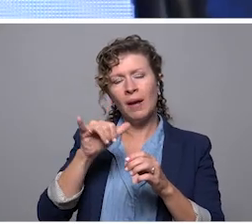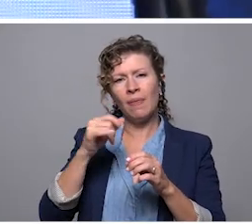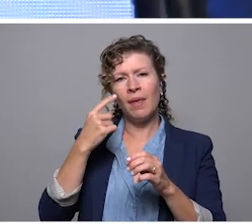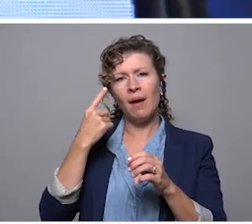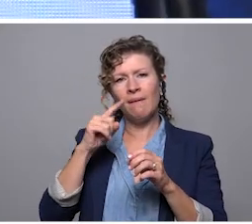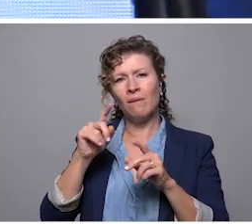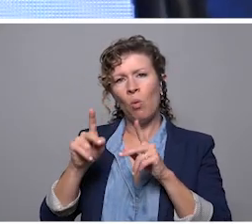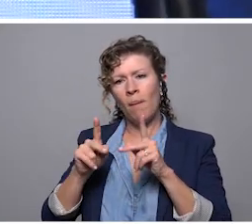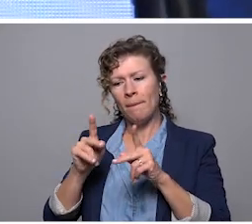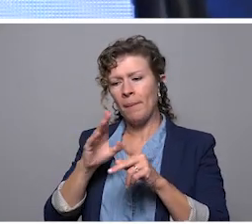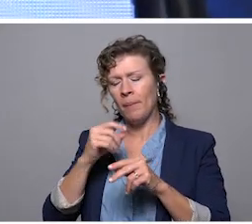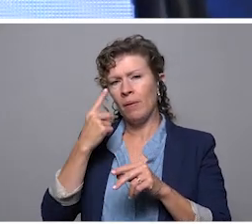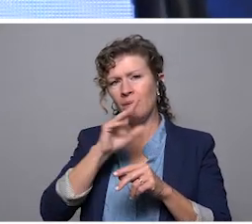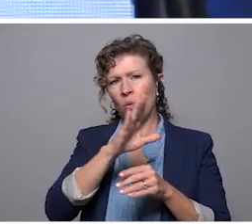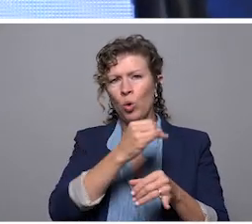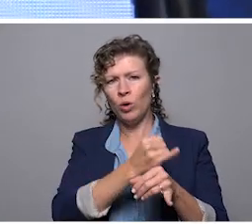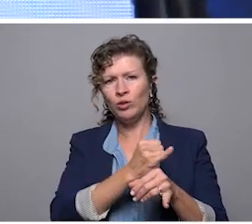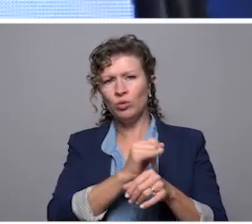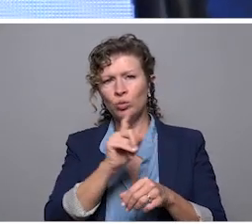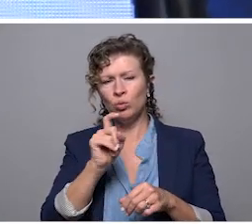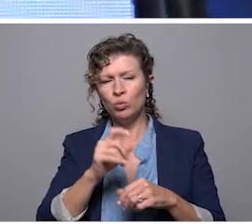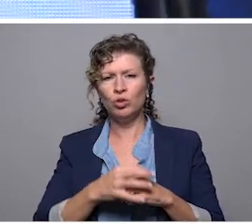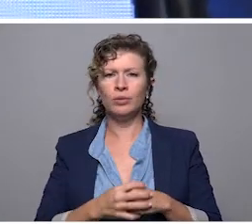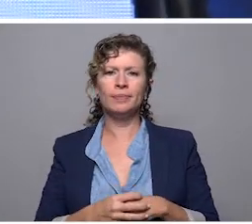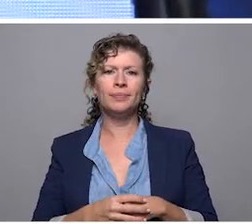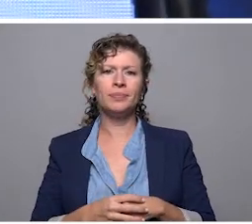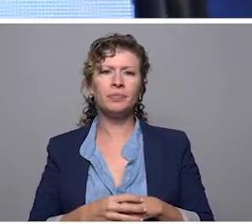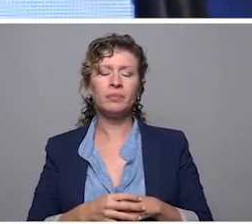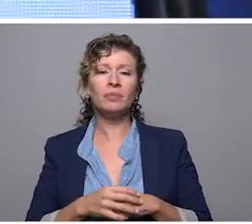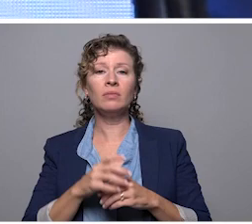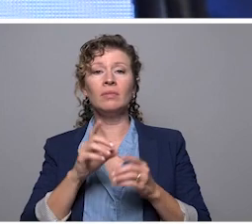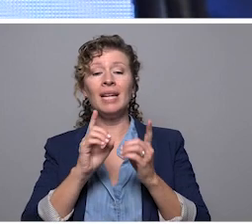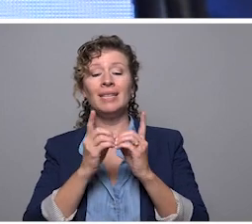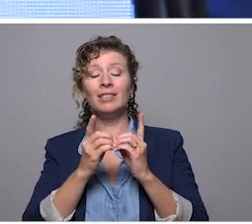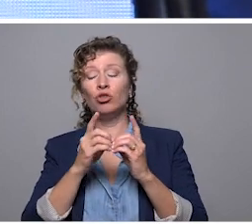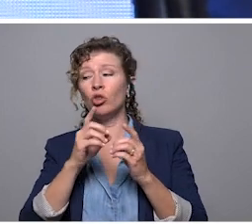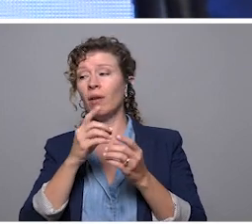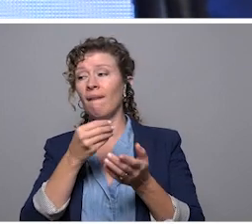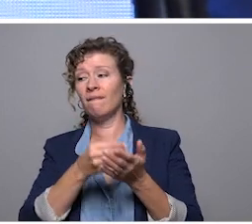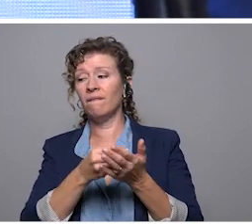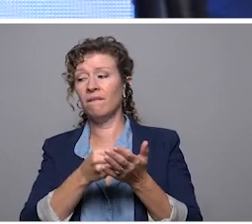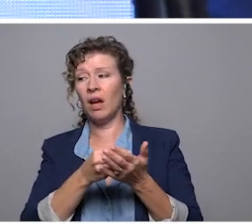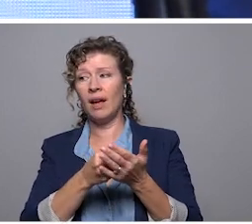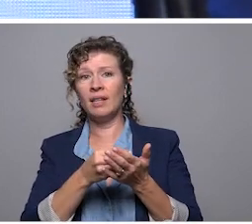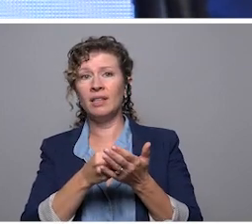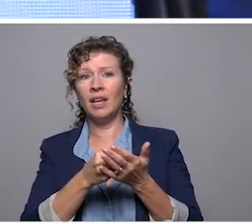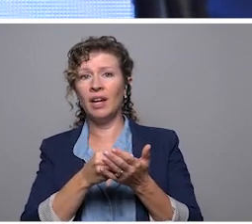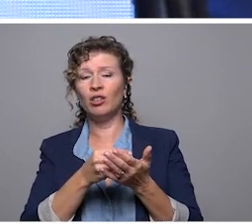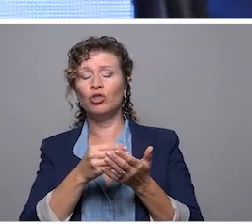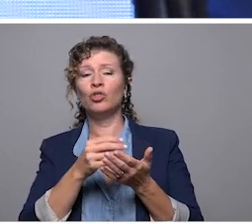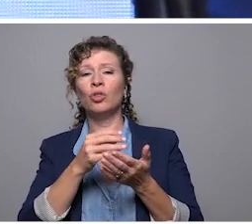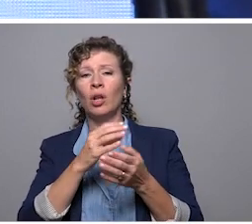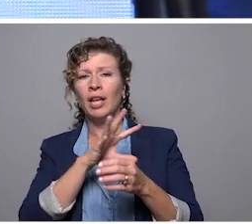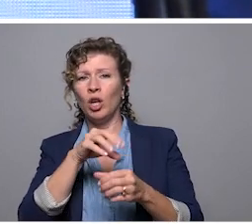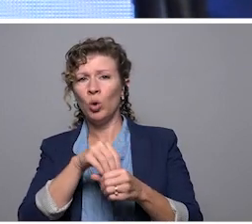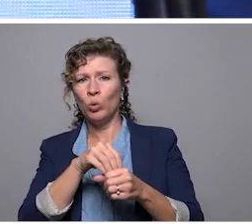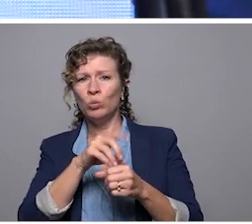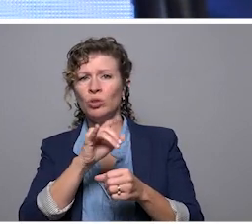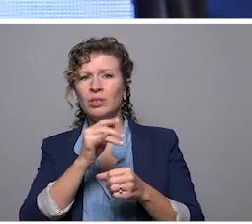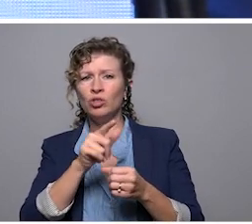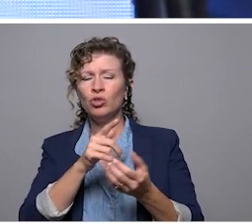la la inclusión financiera digital incorpora la tecnología al proceso de